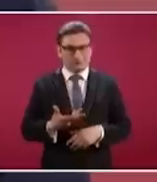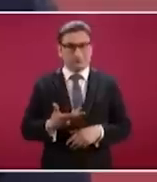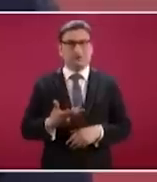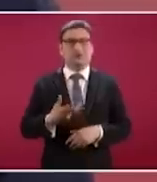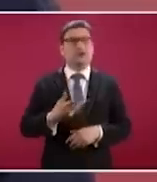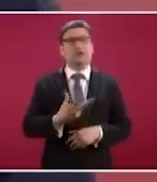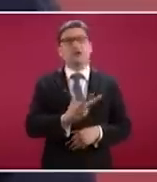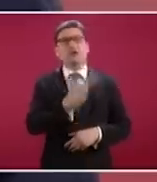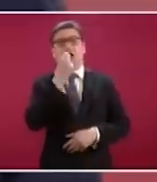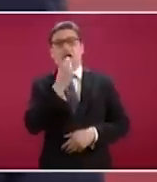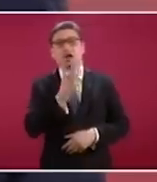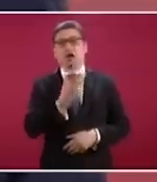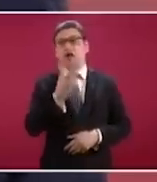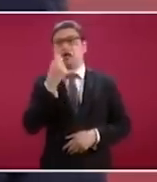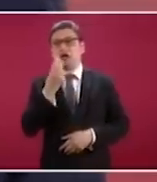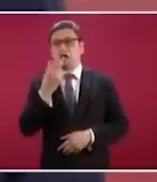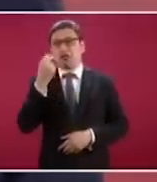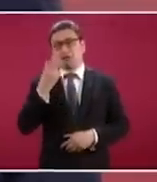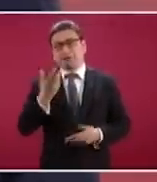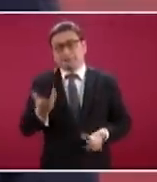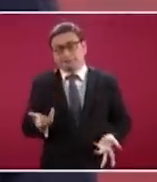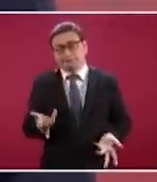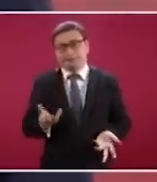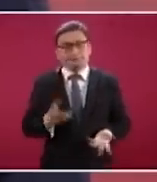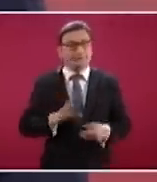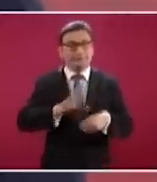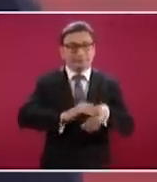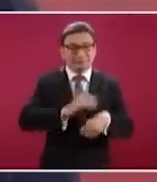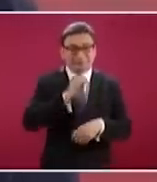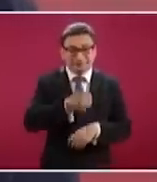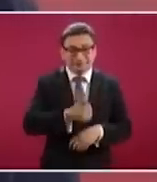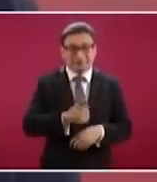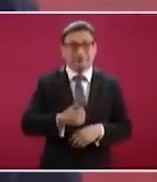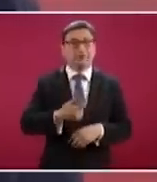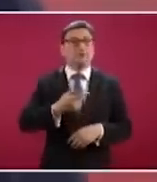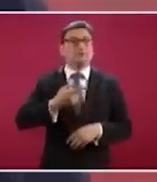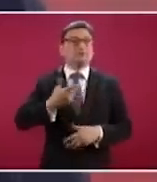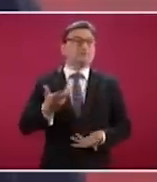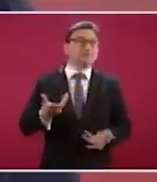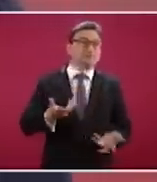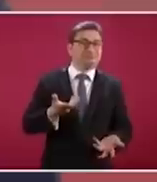no nos daban a veces el permiso de